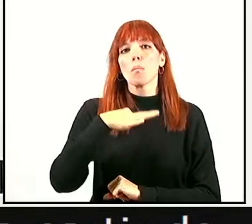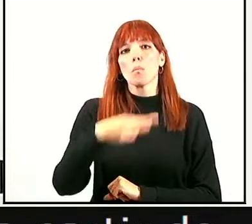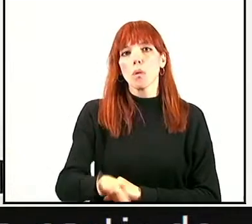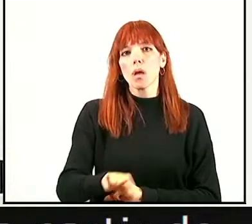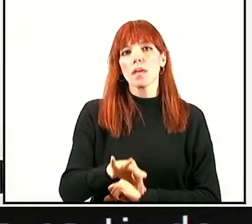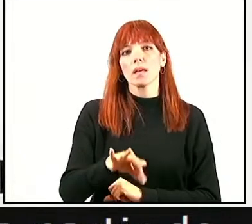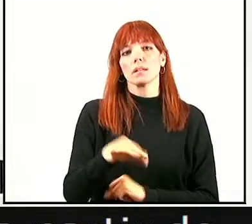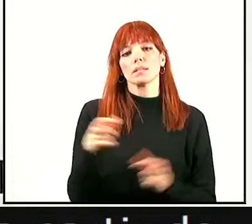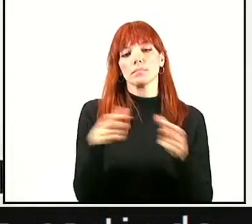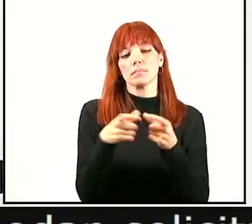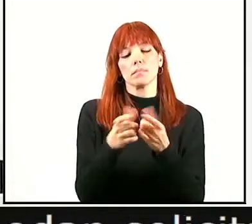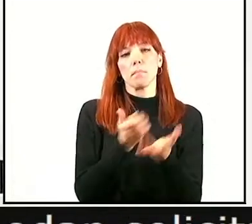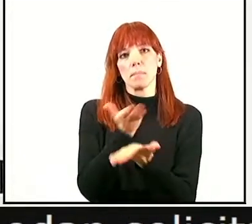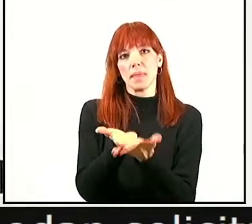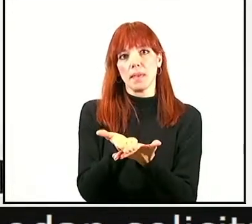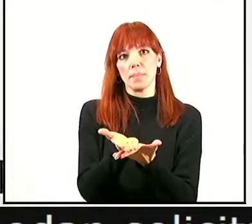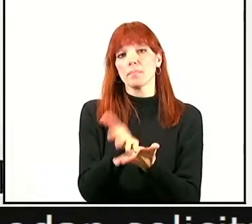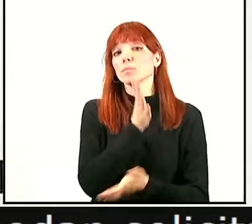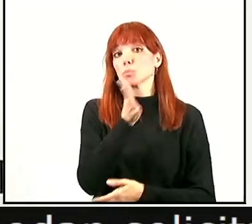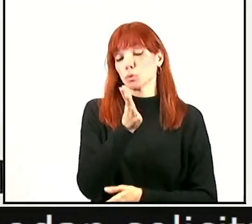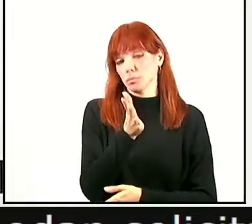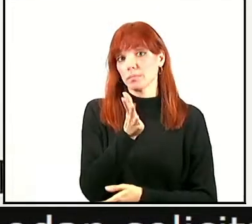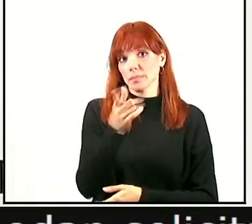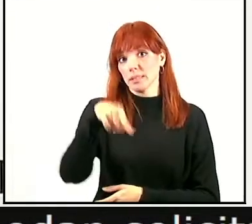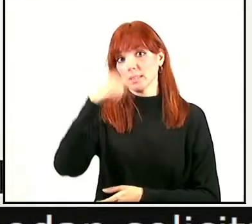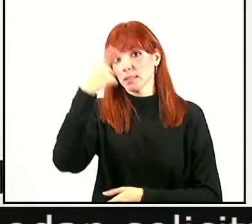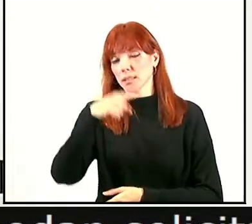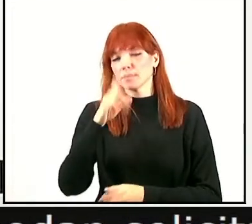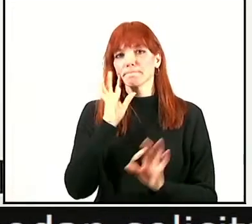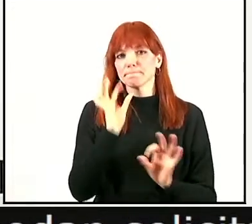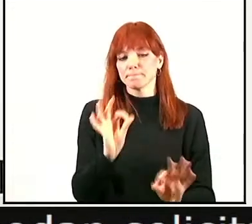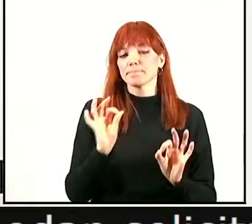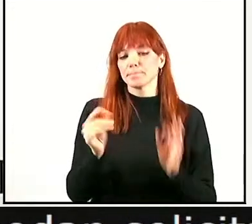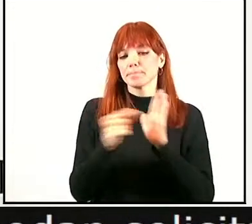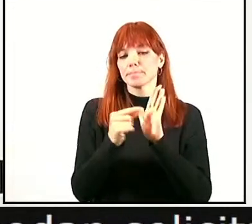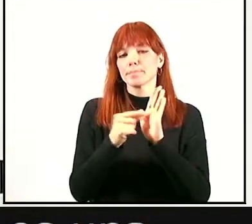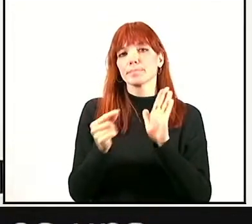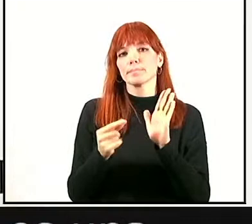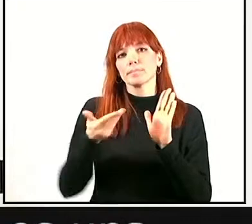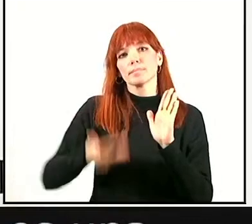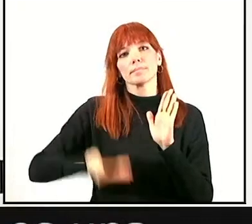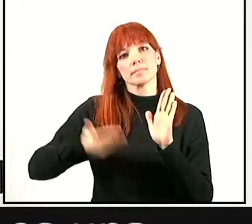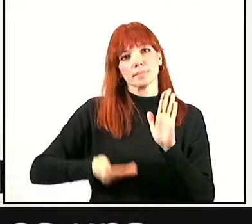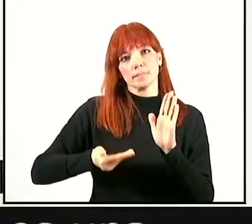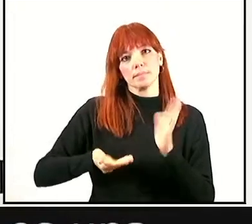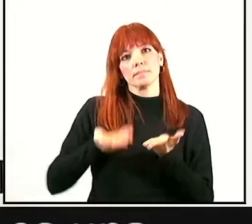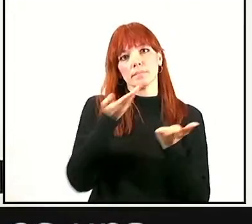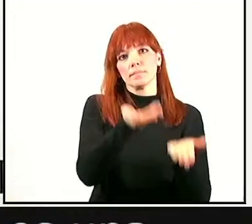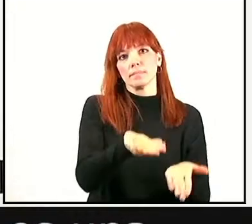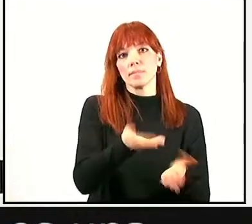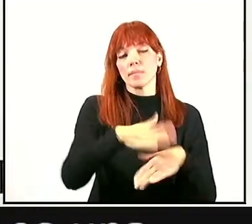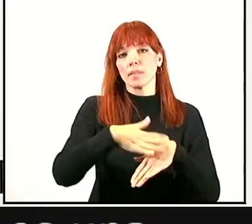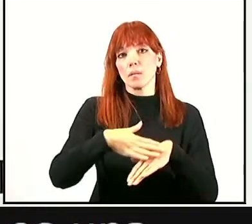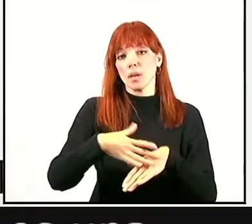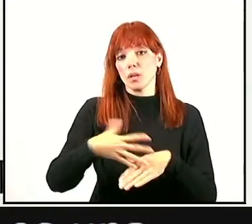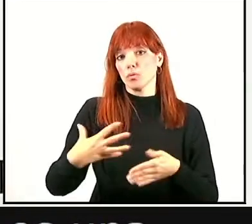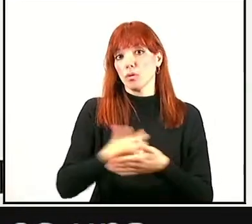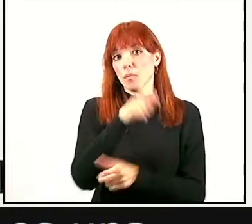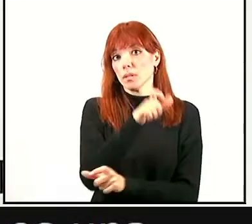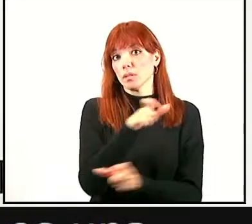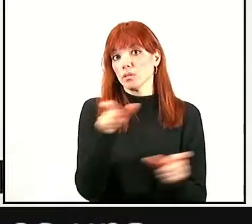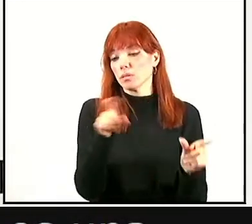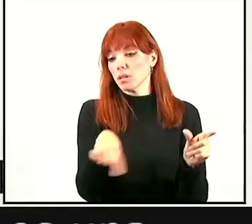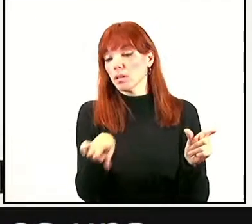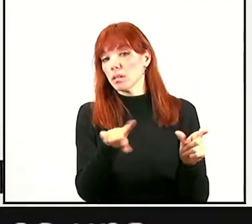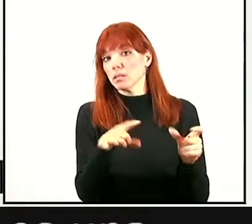solicitar la tarjeta, porque, como digo, creemos que es una medida muy importante que toda aquella persona que